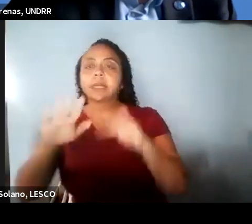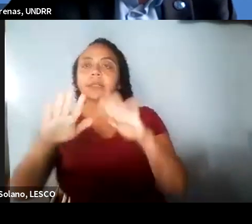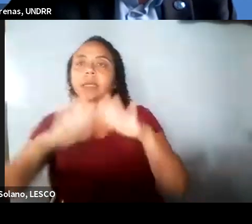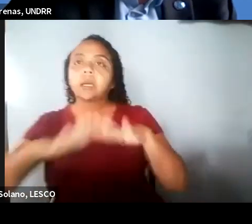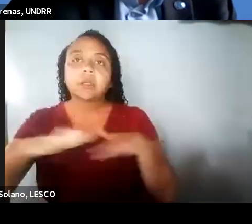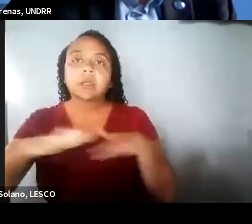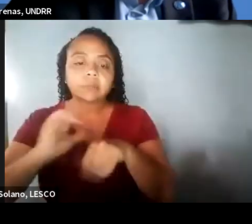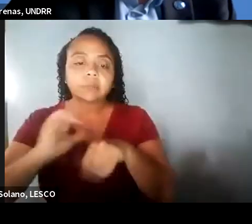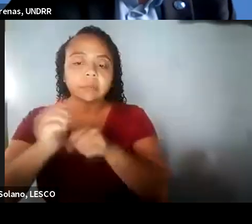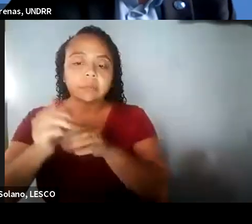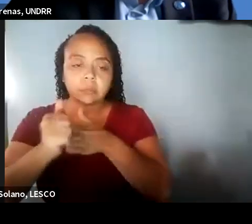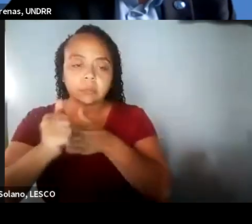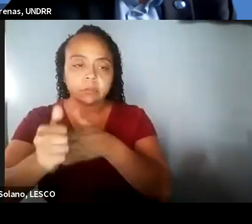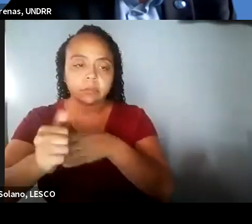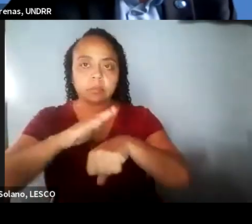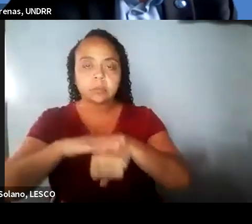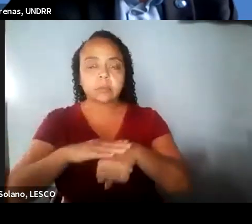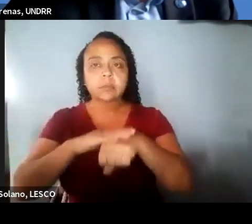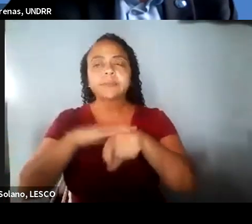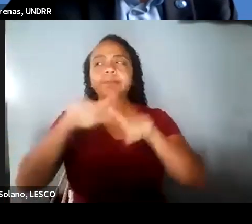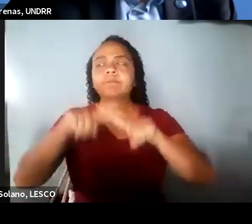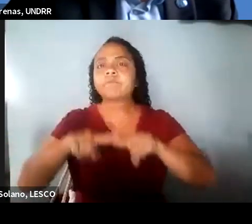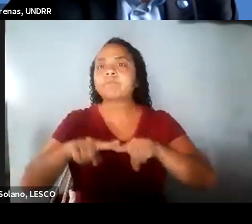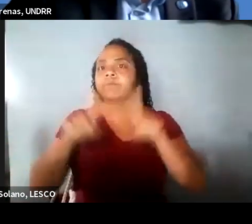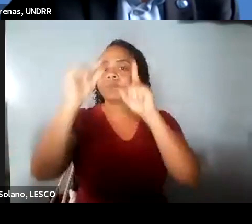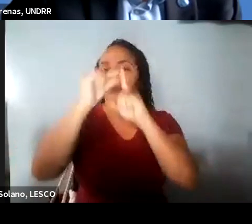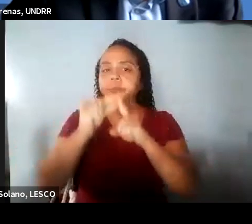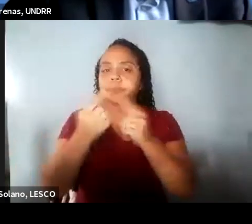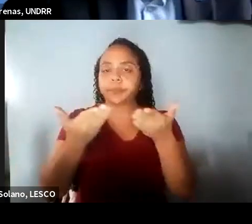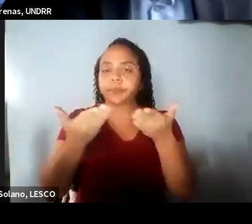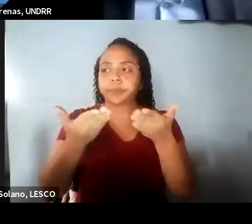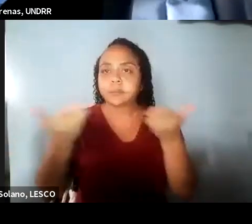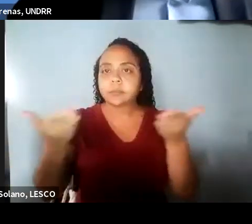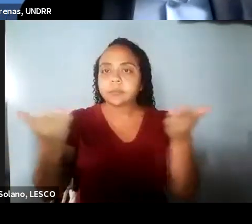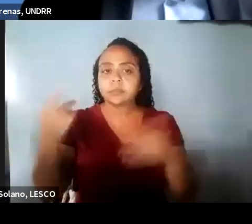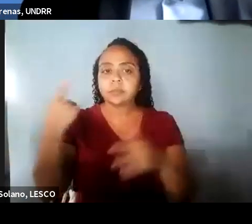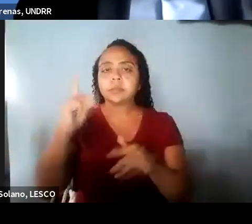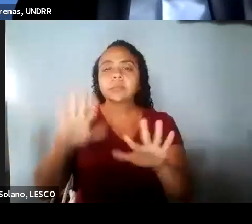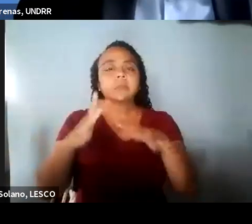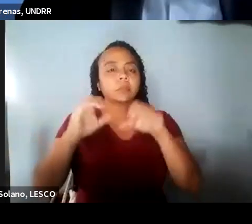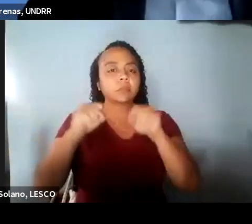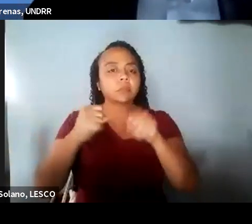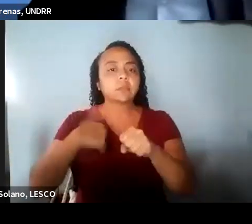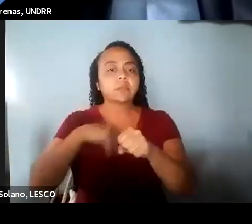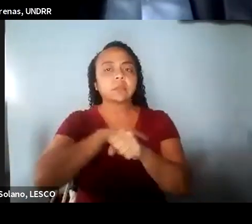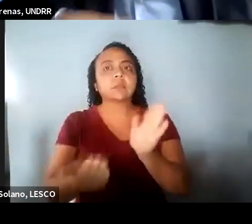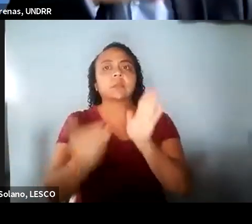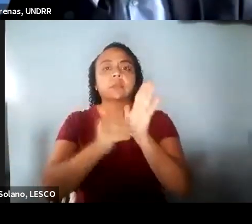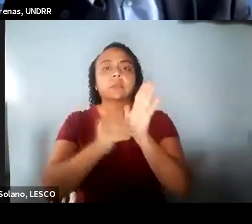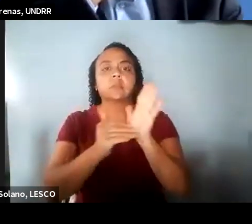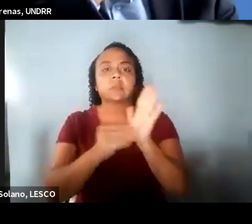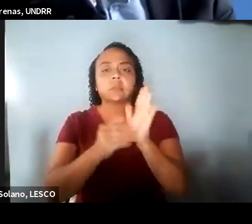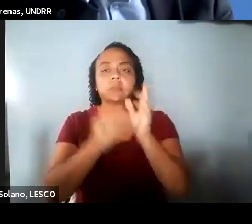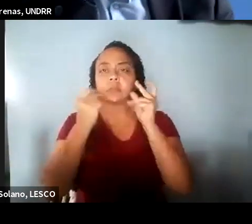que nos permitía poder diferenciar en términos de los factores de riesgo cómo podíamos reanudar más rápidamente las